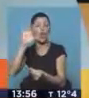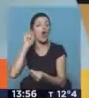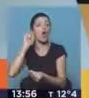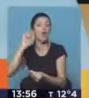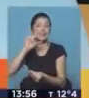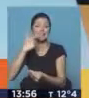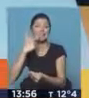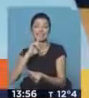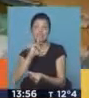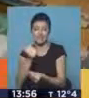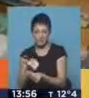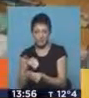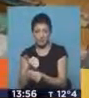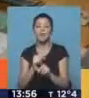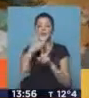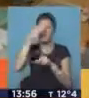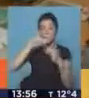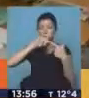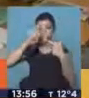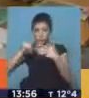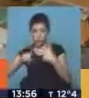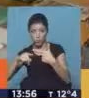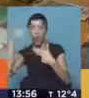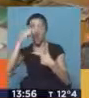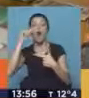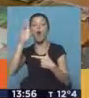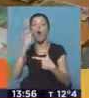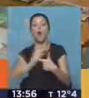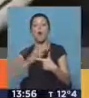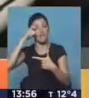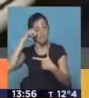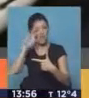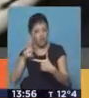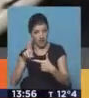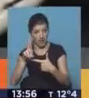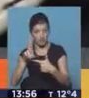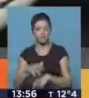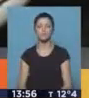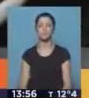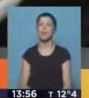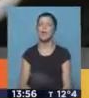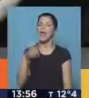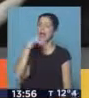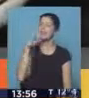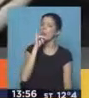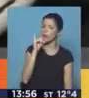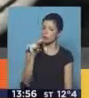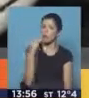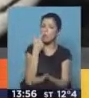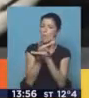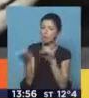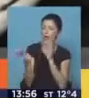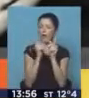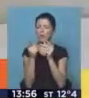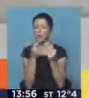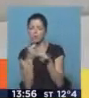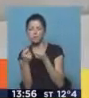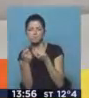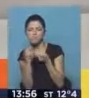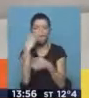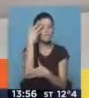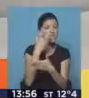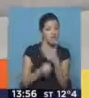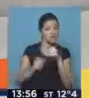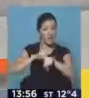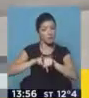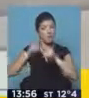Austria, de nuevo a las urnas. Los austríacos deberán votar nuevamente para elegir presidente después de que la justicia anulara los resultados de los